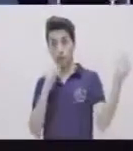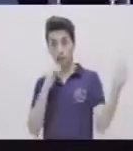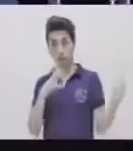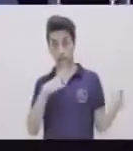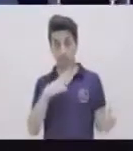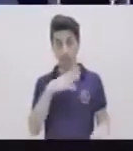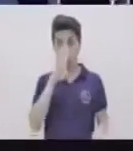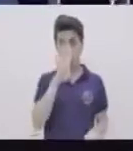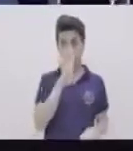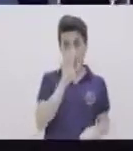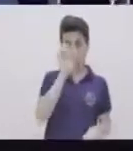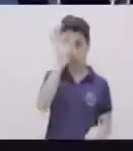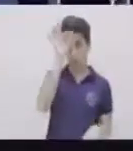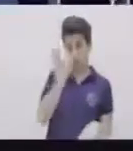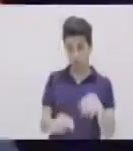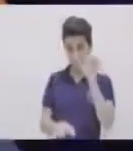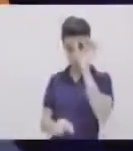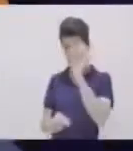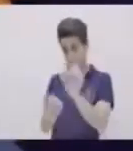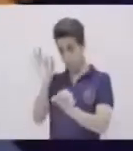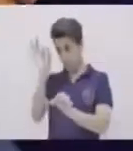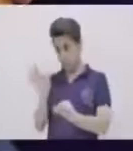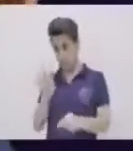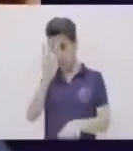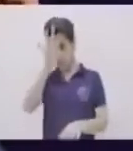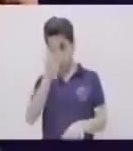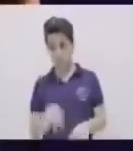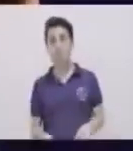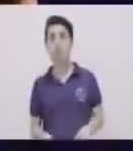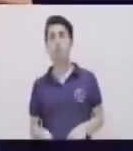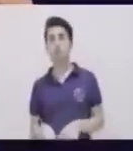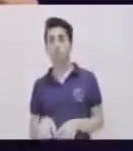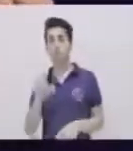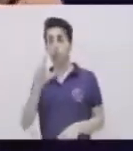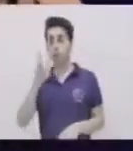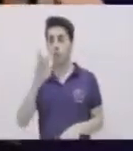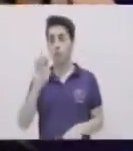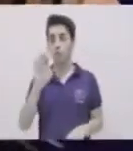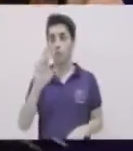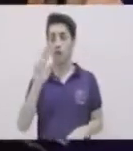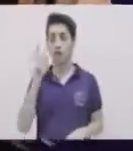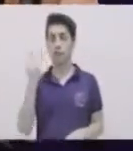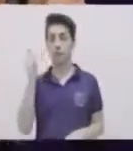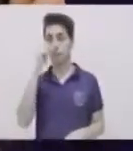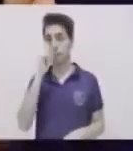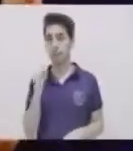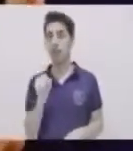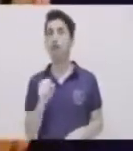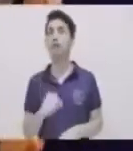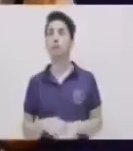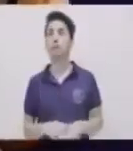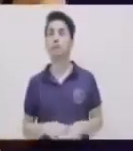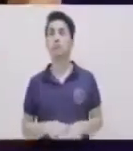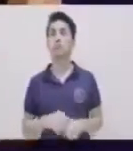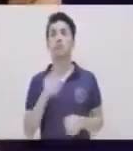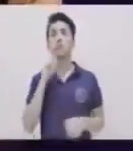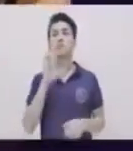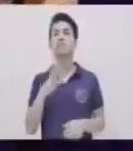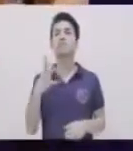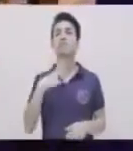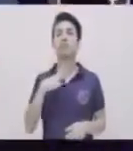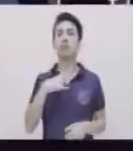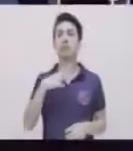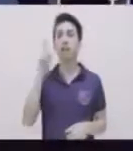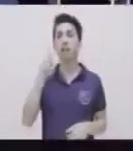Esta pieza negra se llama tira cuerdas porque estira la cuerda de un extremo al